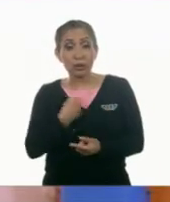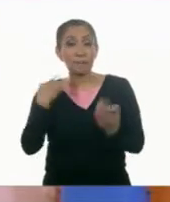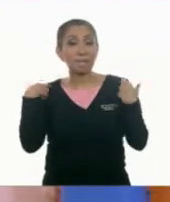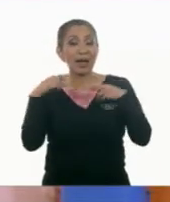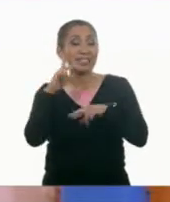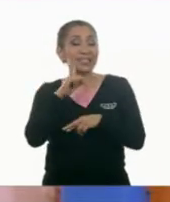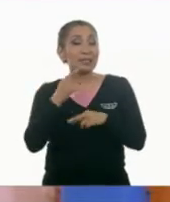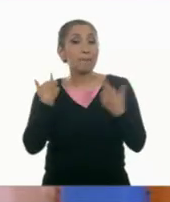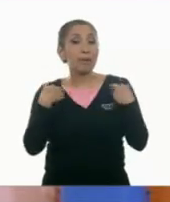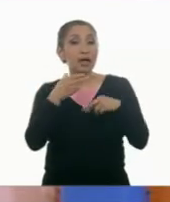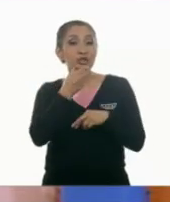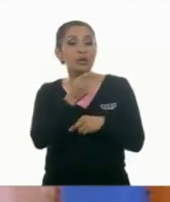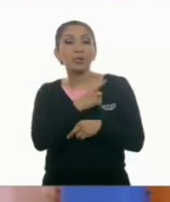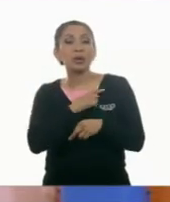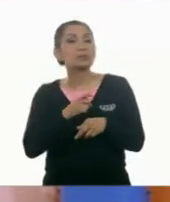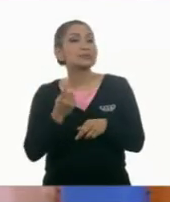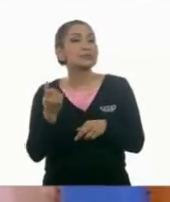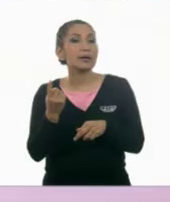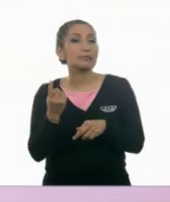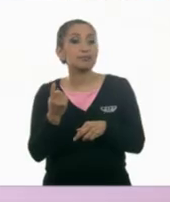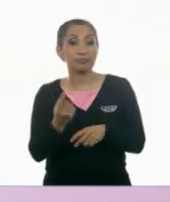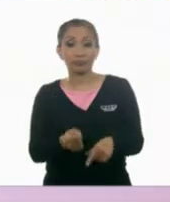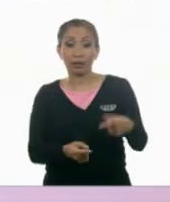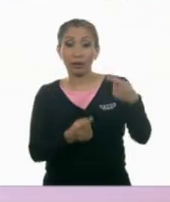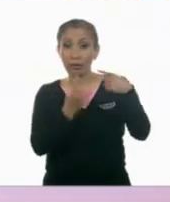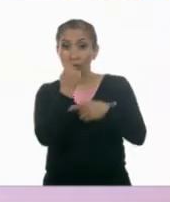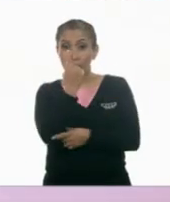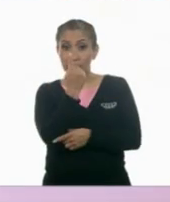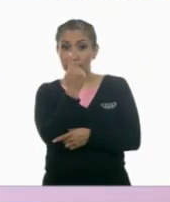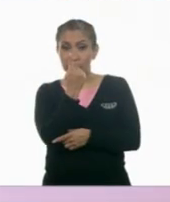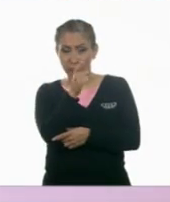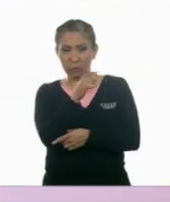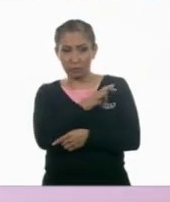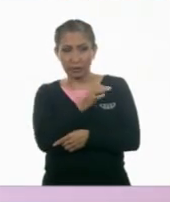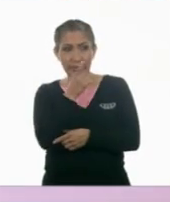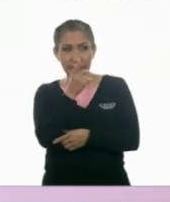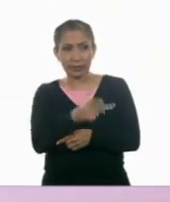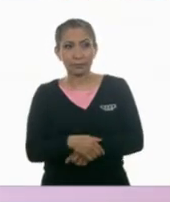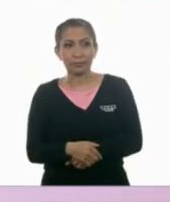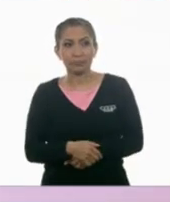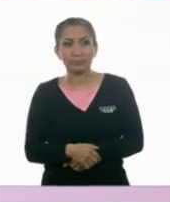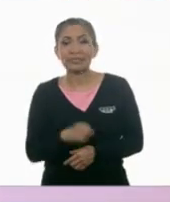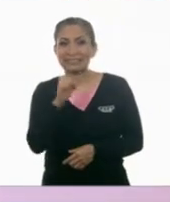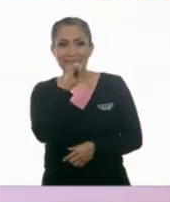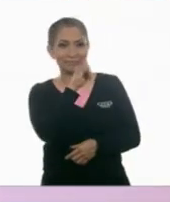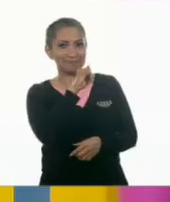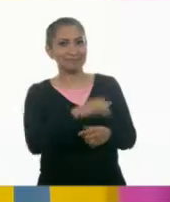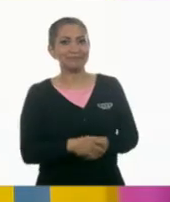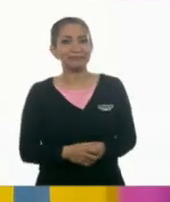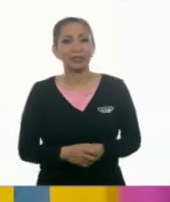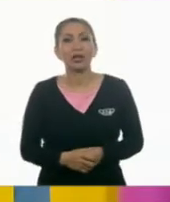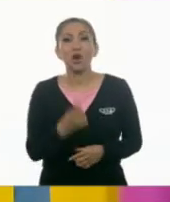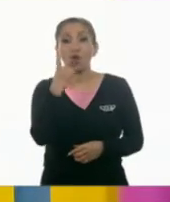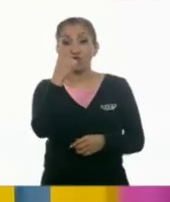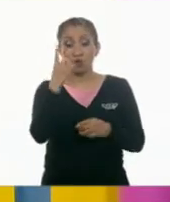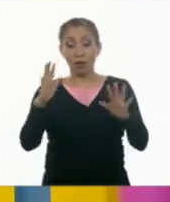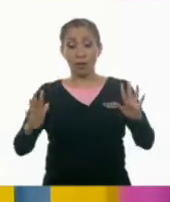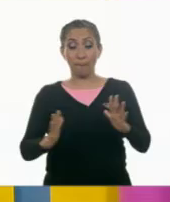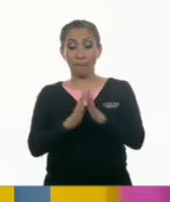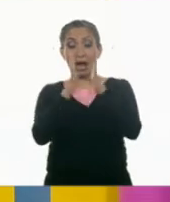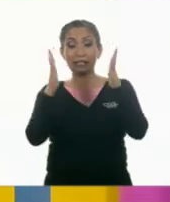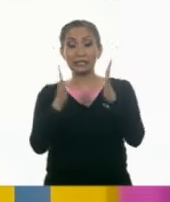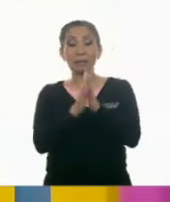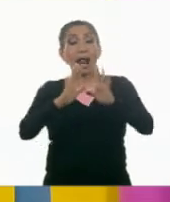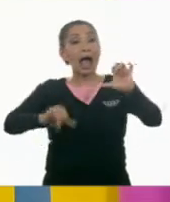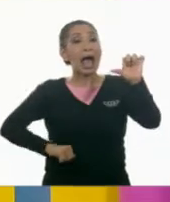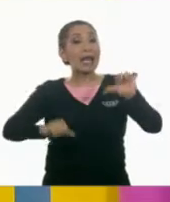maestras debemos... Uno, a ver... ¿Tú las puedes decir, Mariana? Sí. Participar en